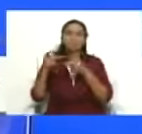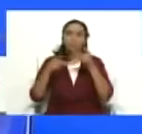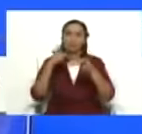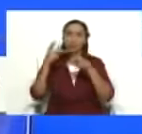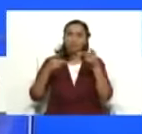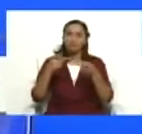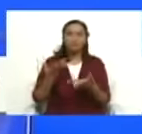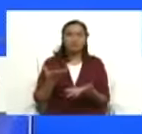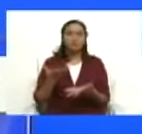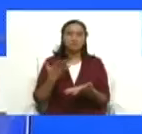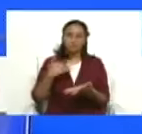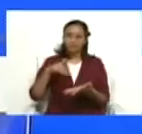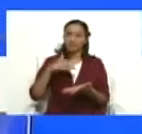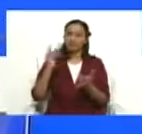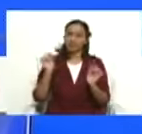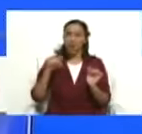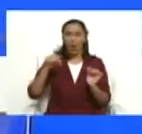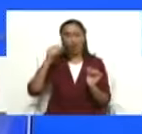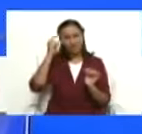estar hoy aquí.